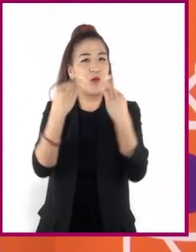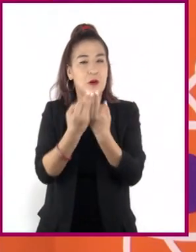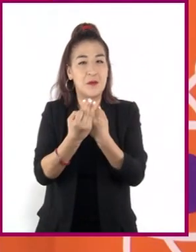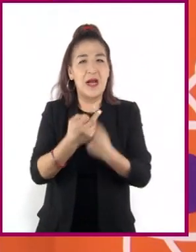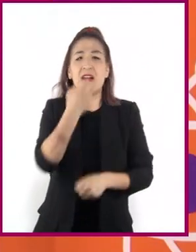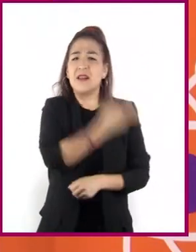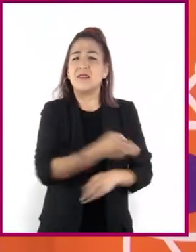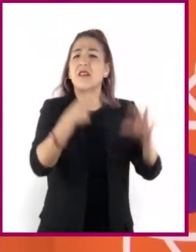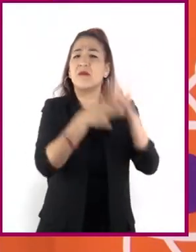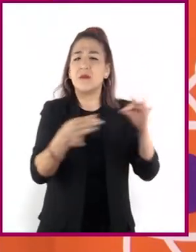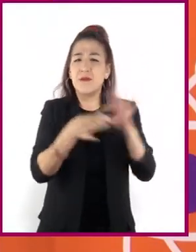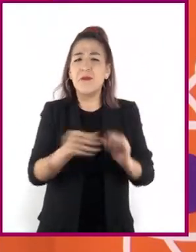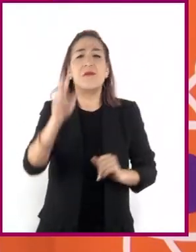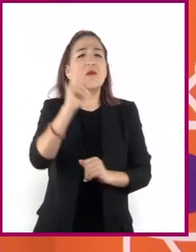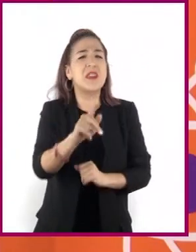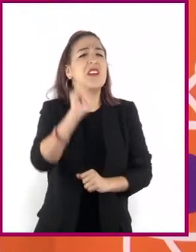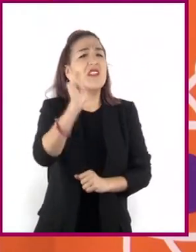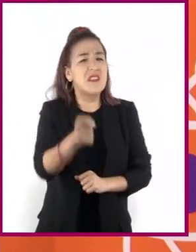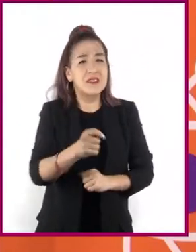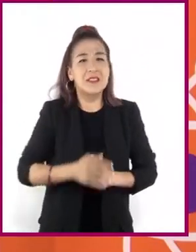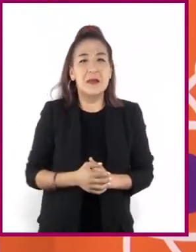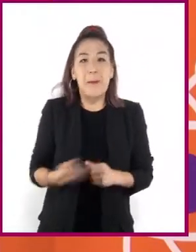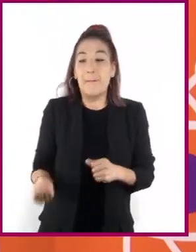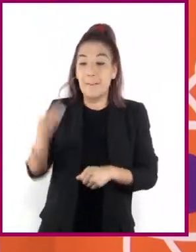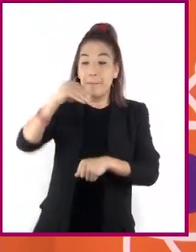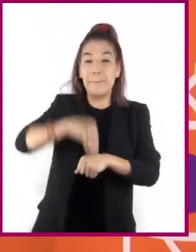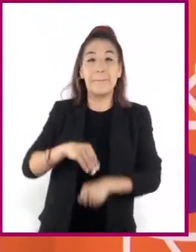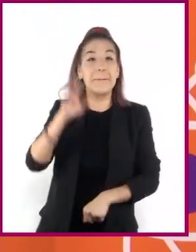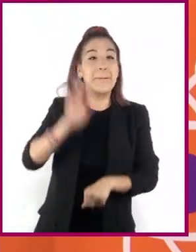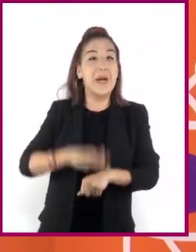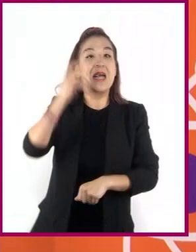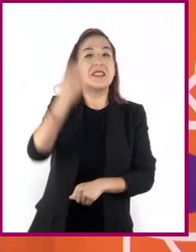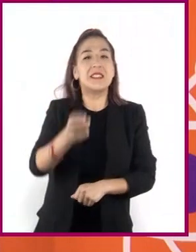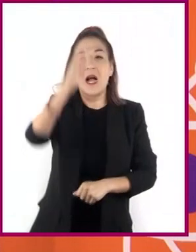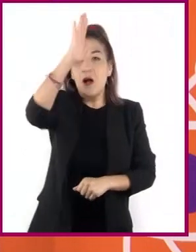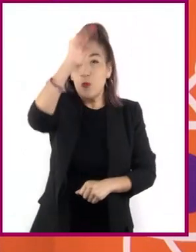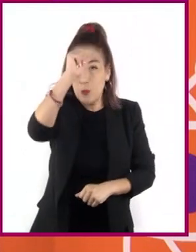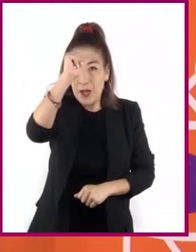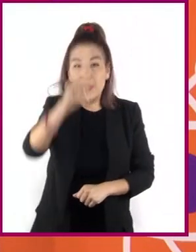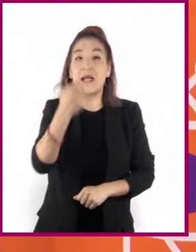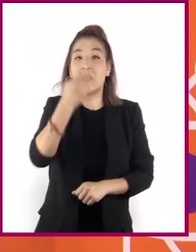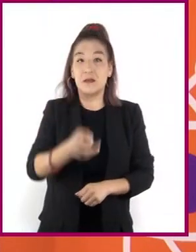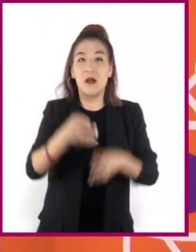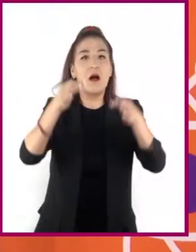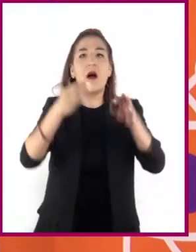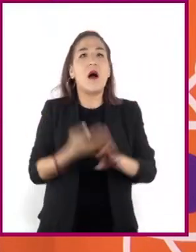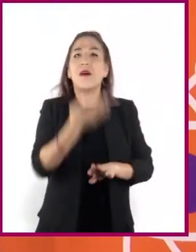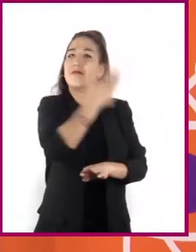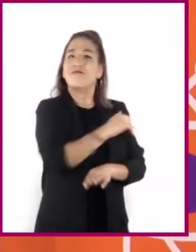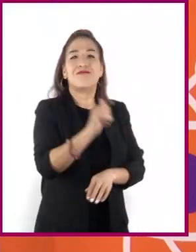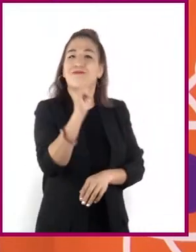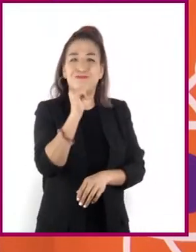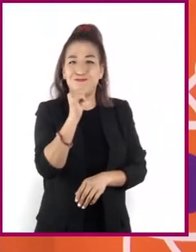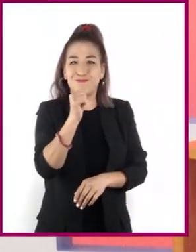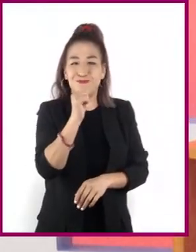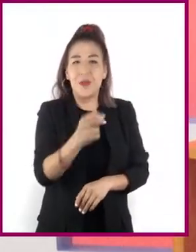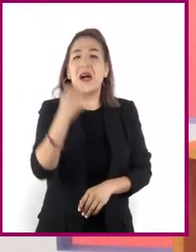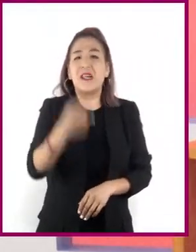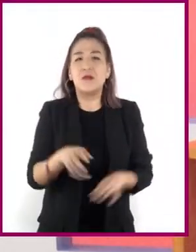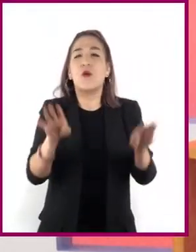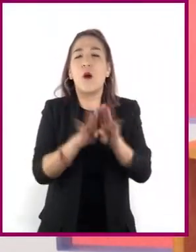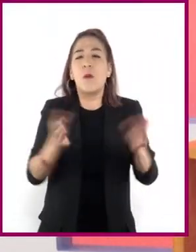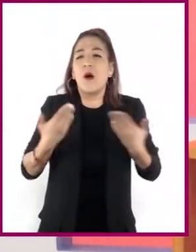sección vemos que además agregó nuevamente un acuerdo y originalmente no lo mencionaba si bien se